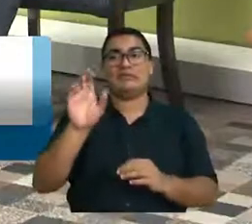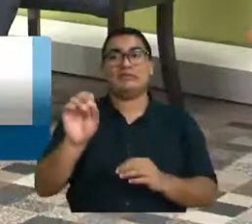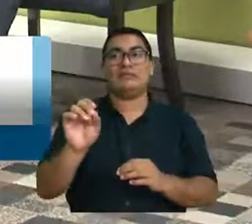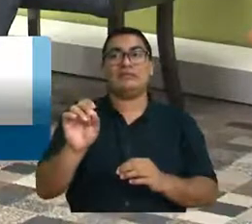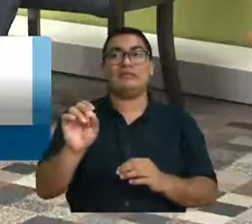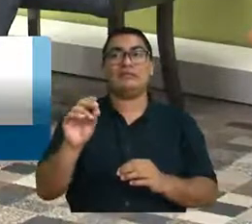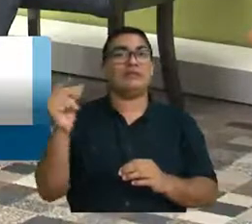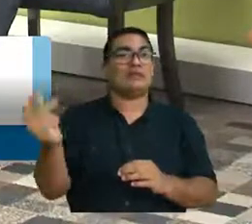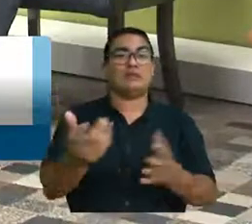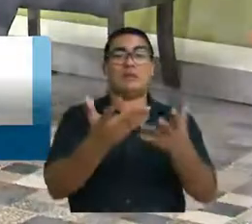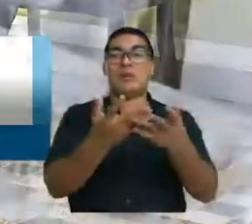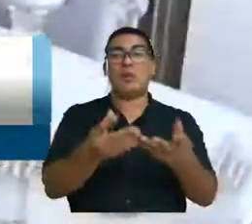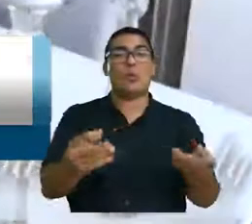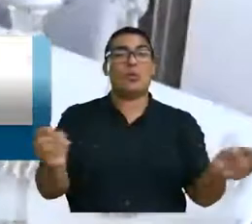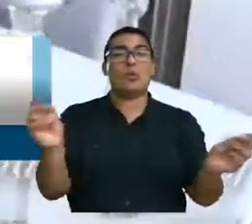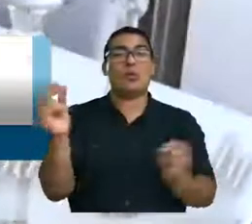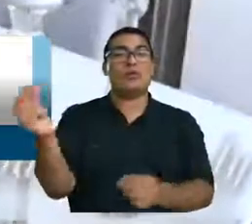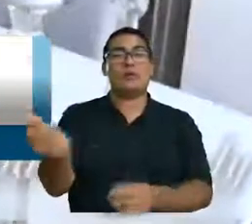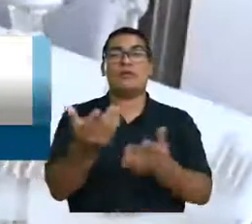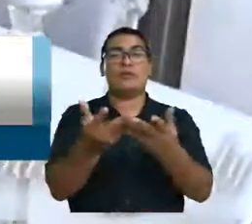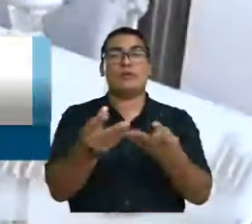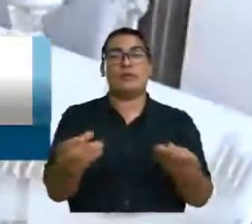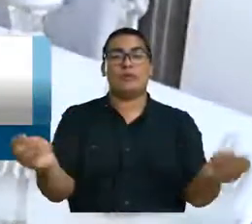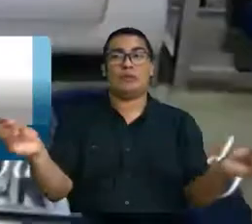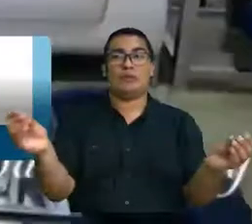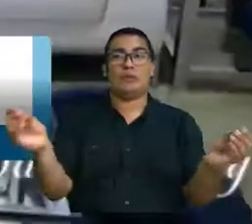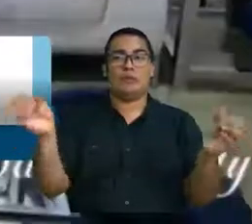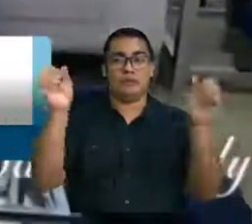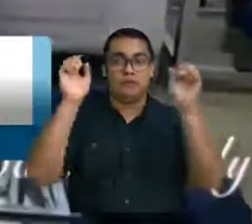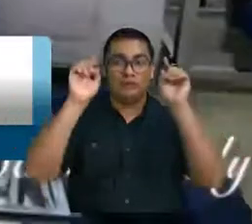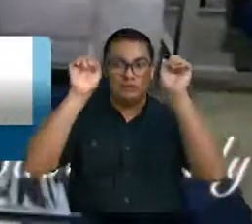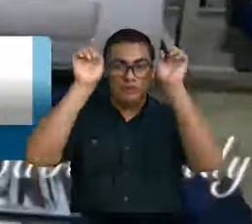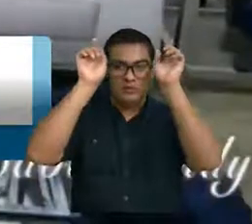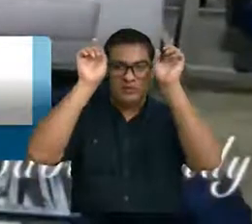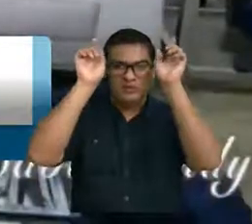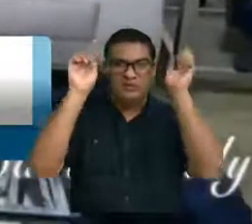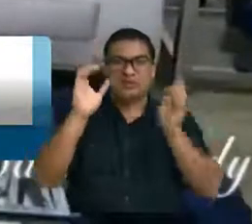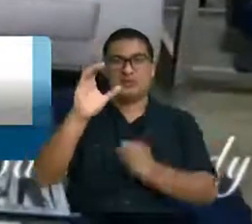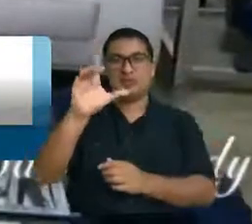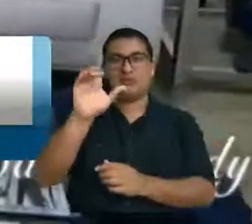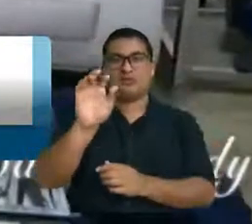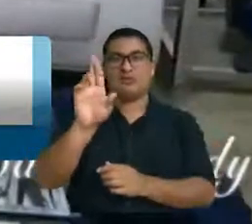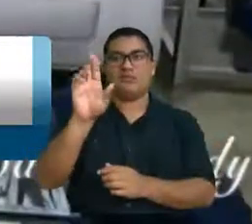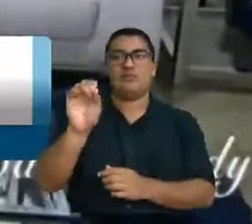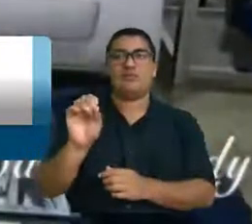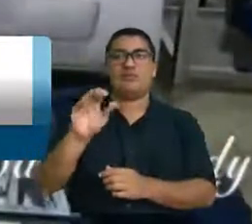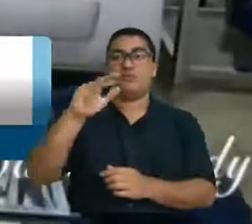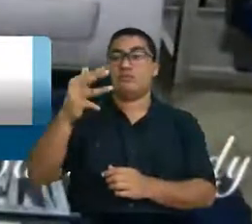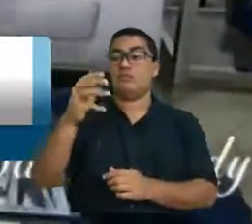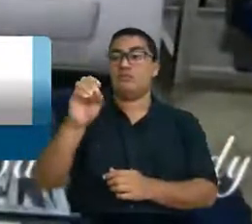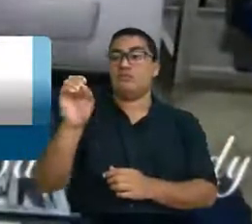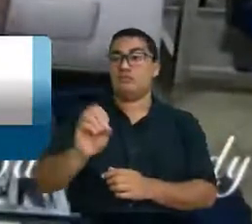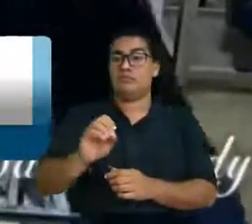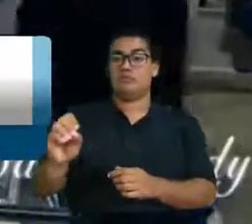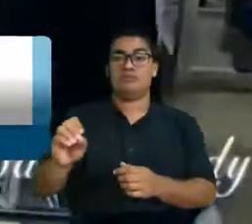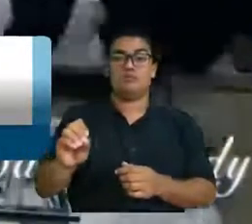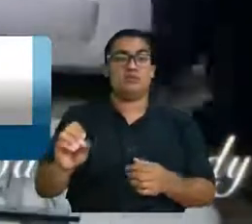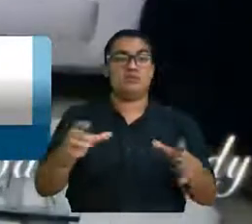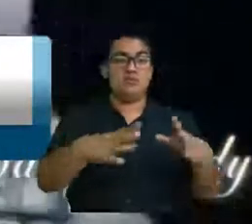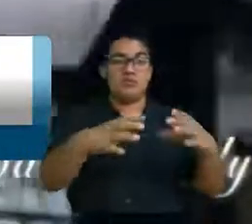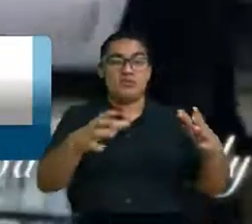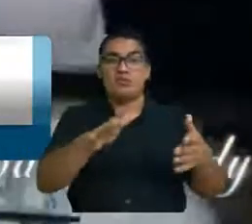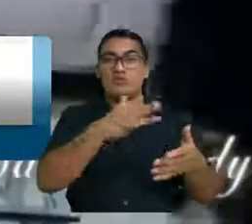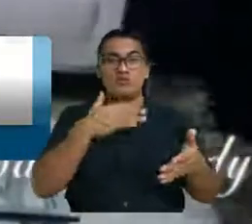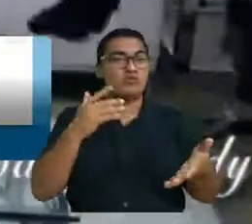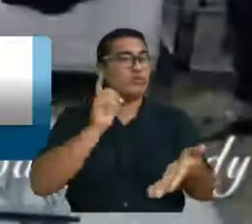desnaturaliza rápido. Entonces, es cierto que tiene un efecto de más del 90% para matar gérmenes,